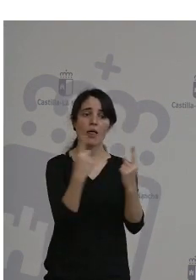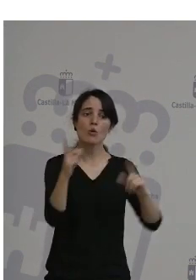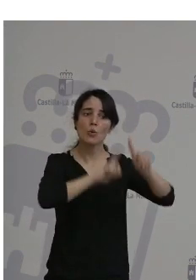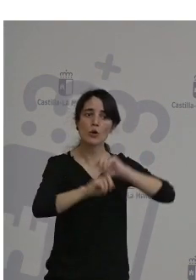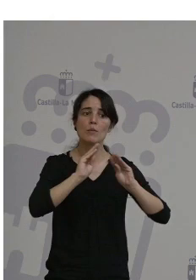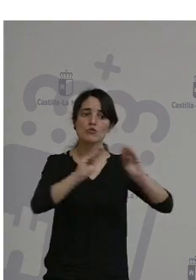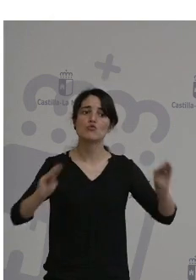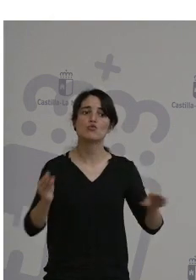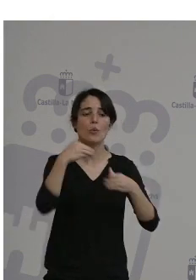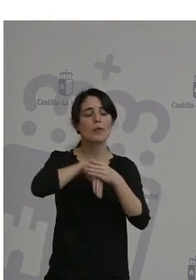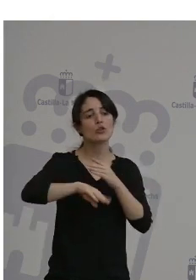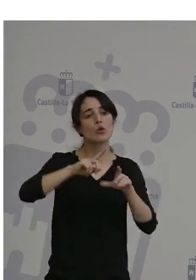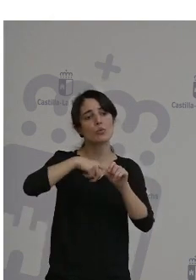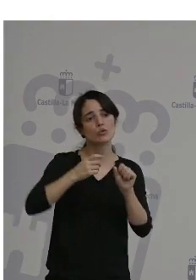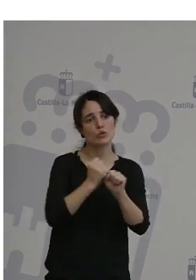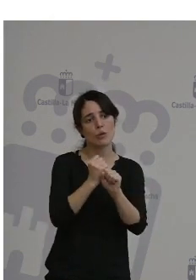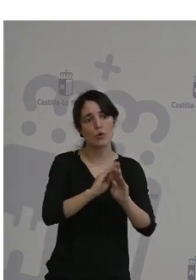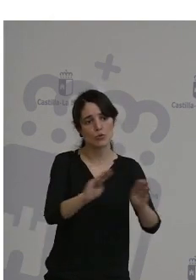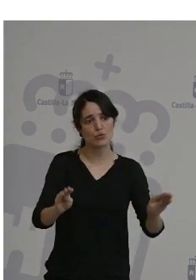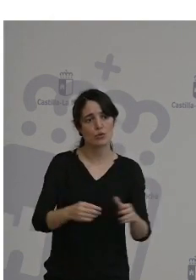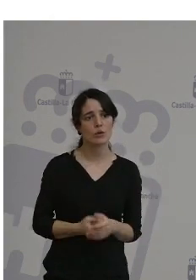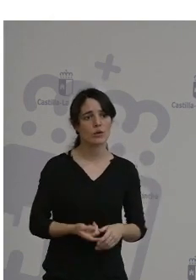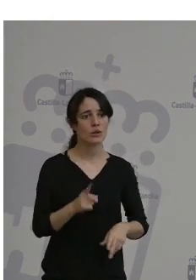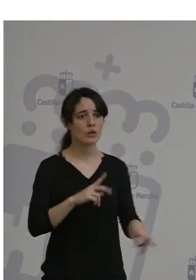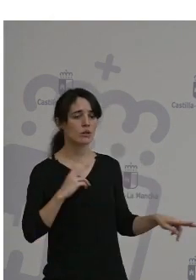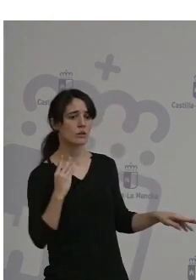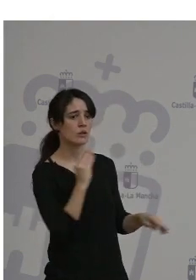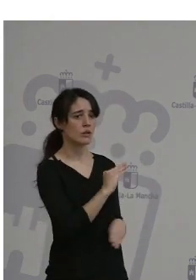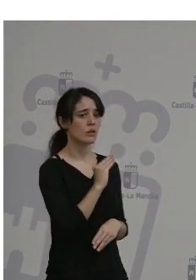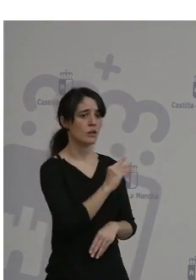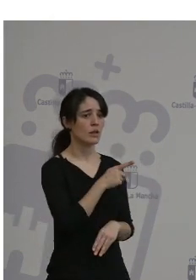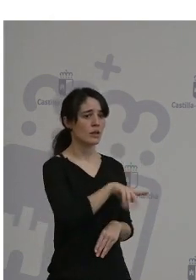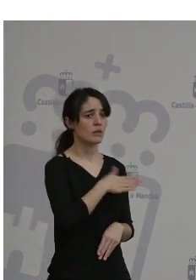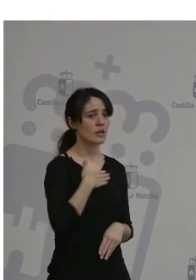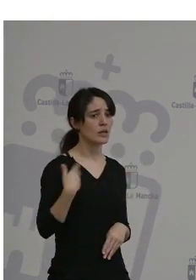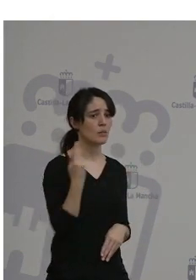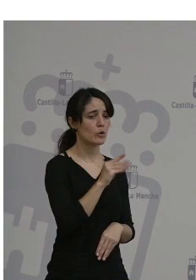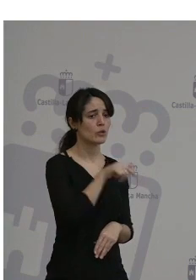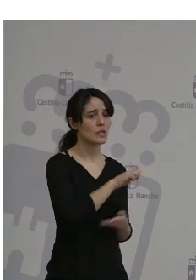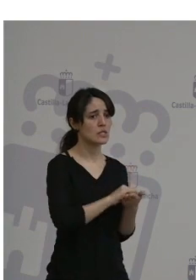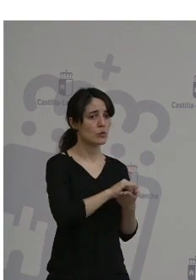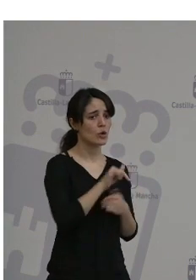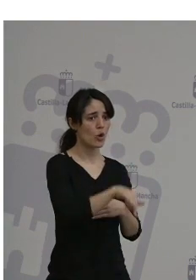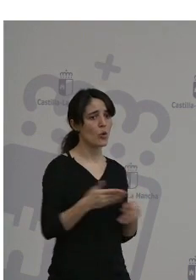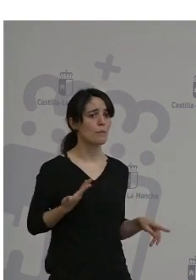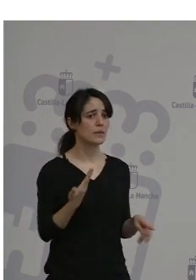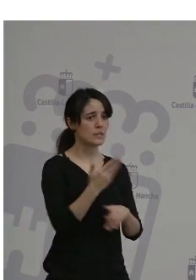de trabajo. También quería preguntar si este borrador que se ha presentado se podría…